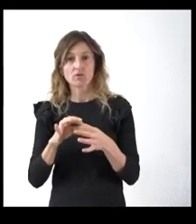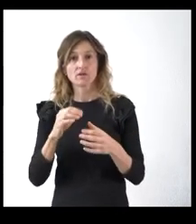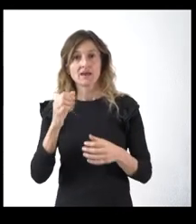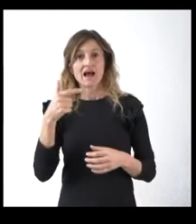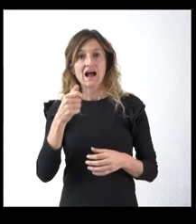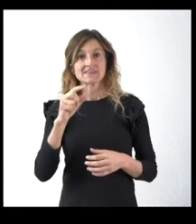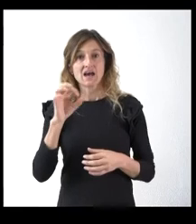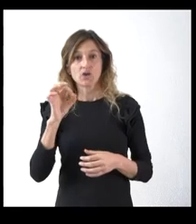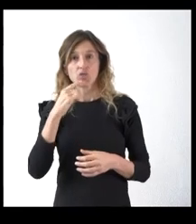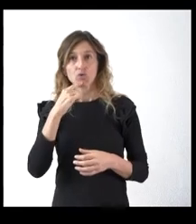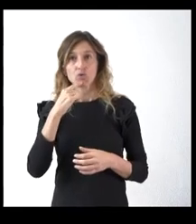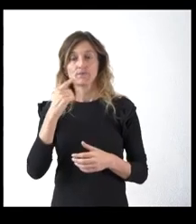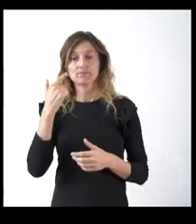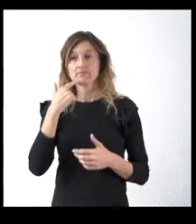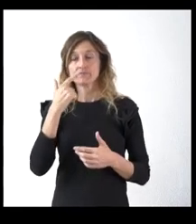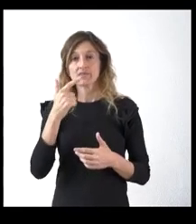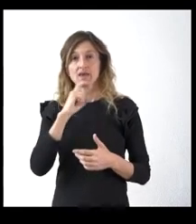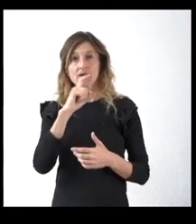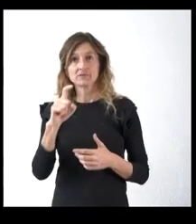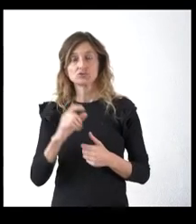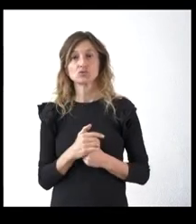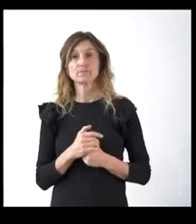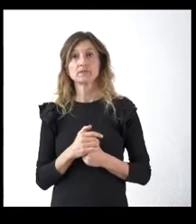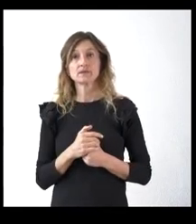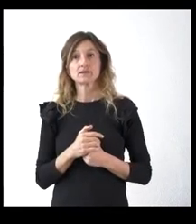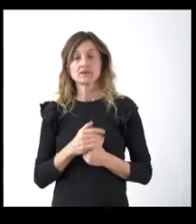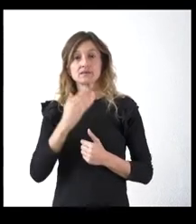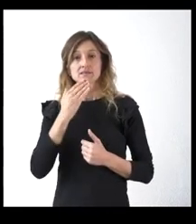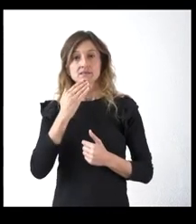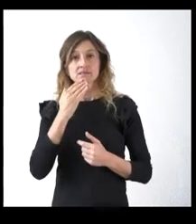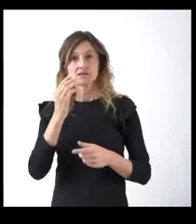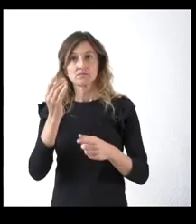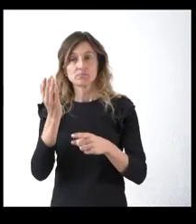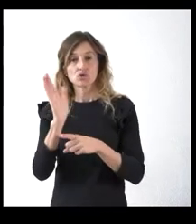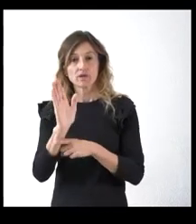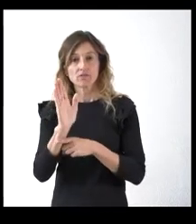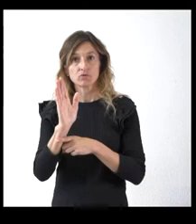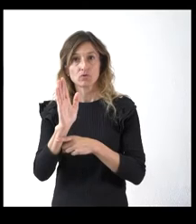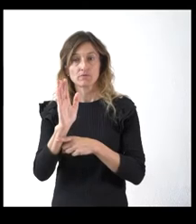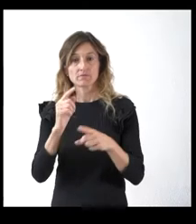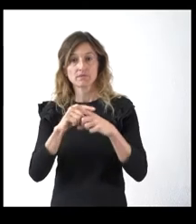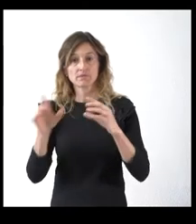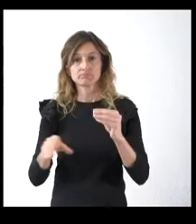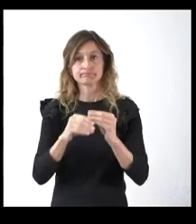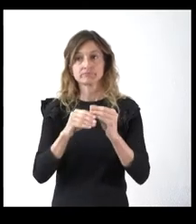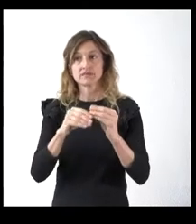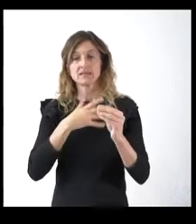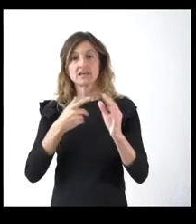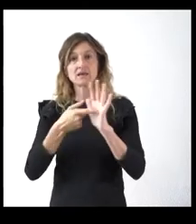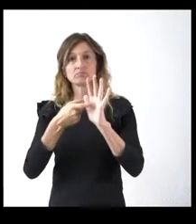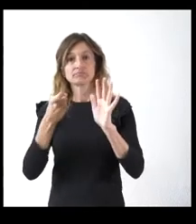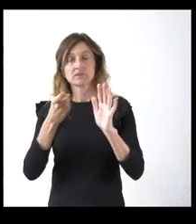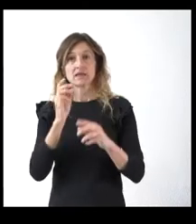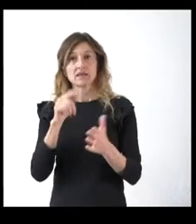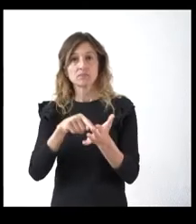Gallardo que apuntaba antes y si en el proyecto que acompaña al presupuesto se plantearían ahí eliminar el impuesto de